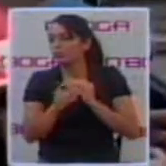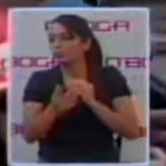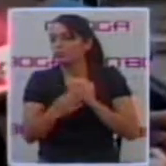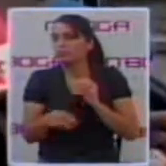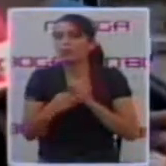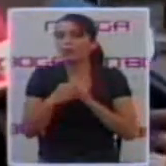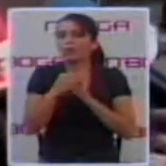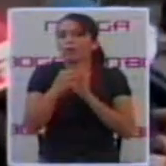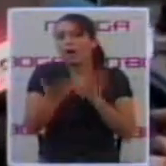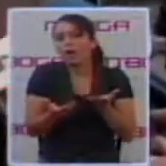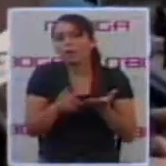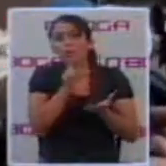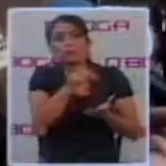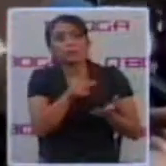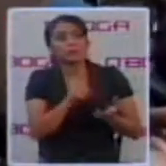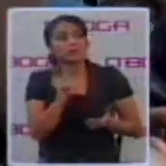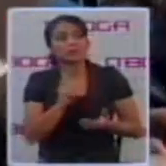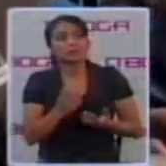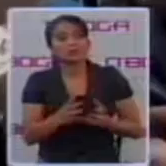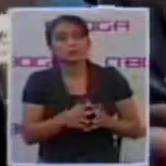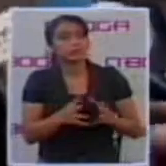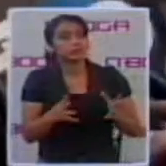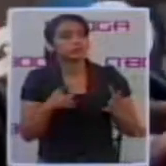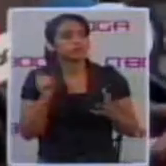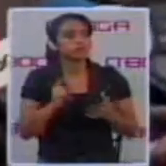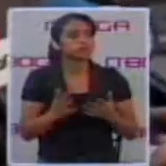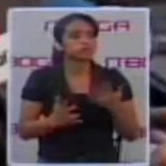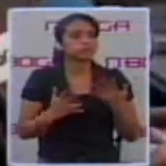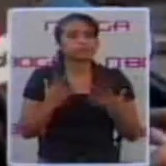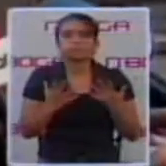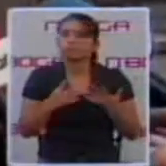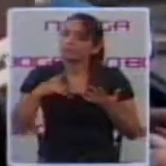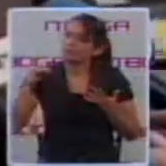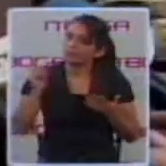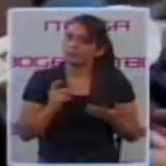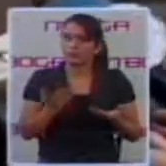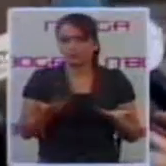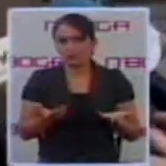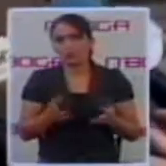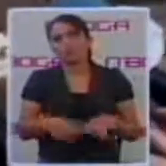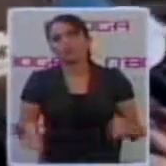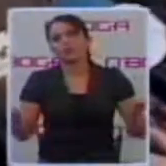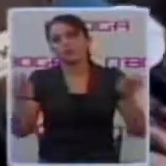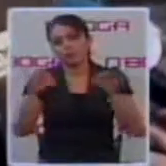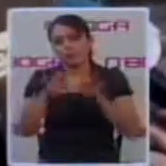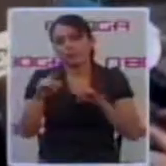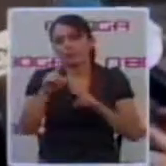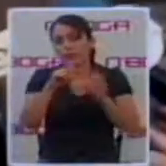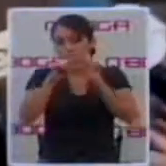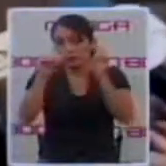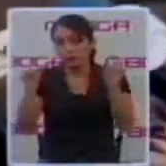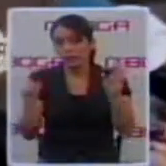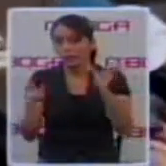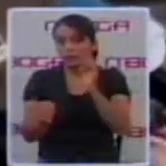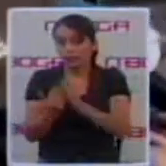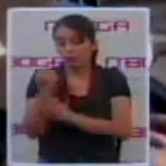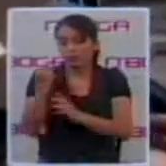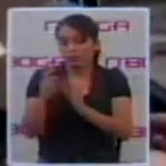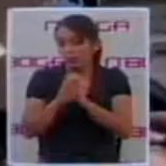situación de querer desplazar a nadie, sino que hay una necesidad y tienen que las empresas autorizadas por la ANT incorporar para